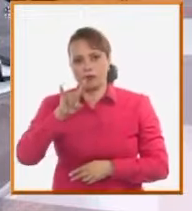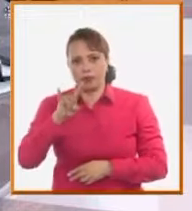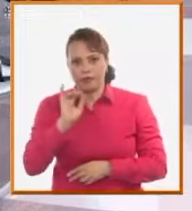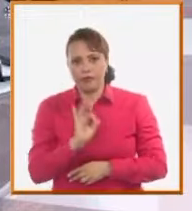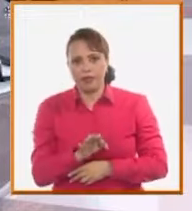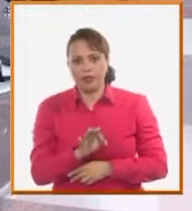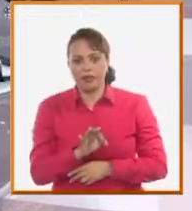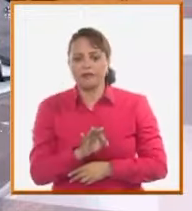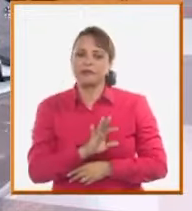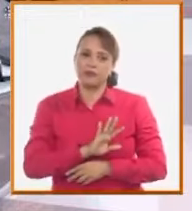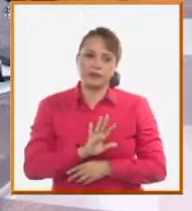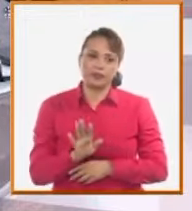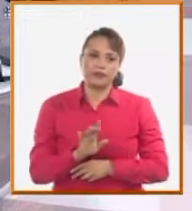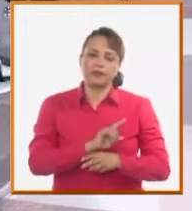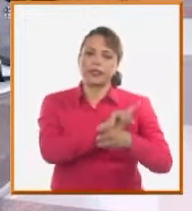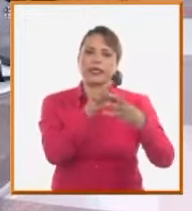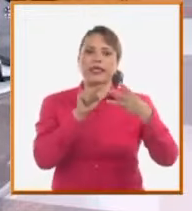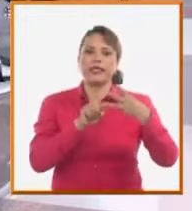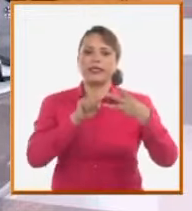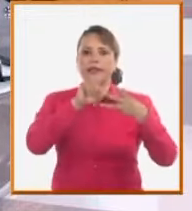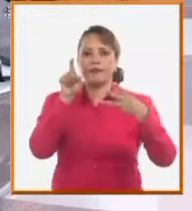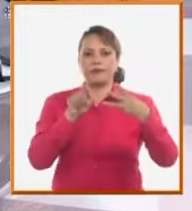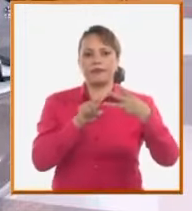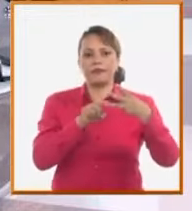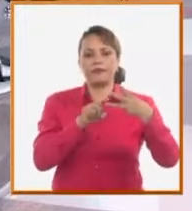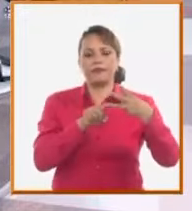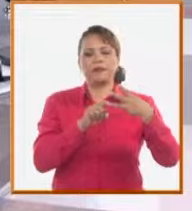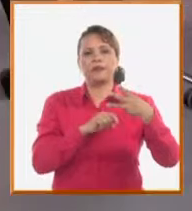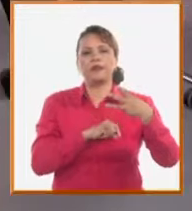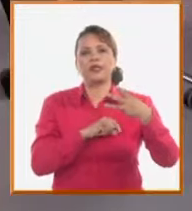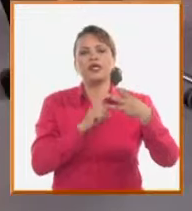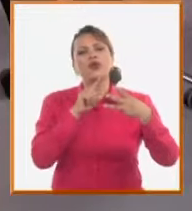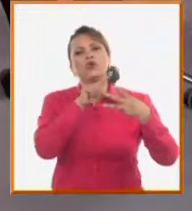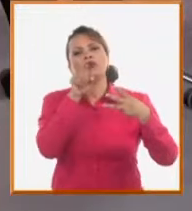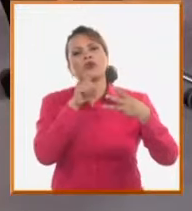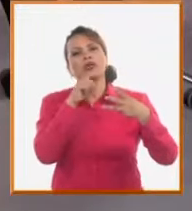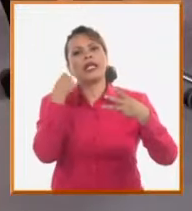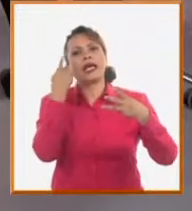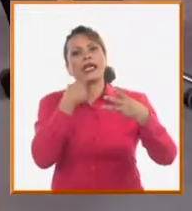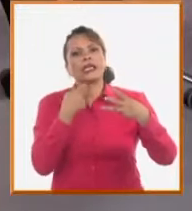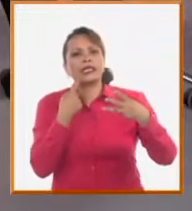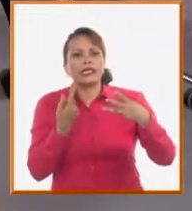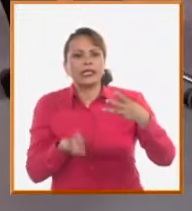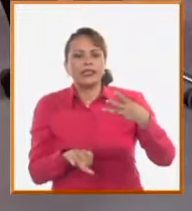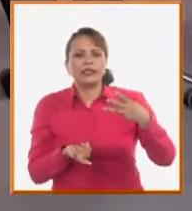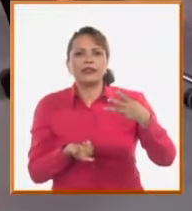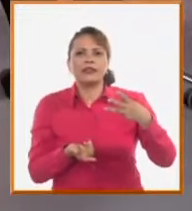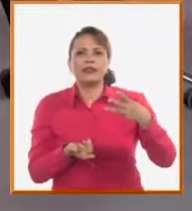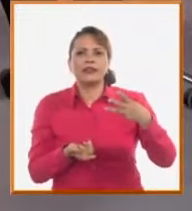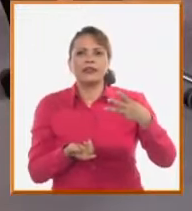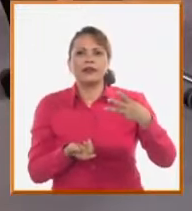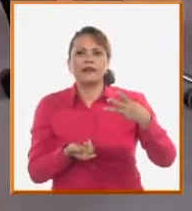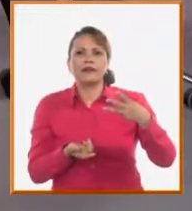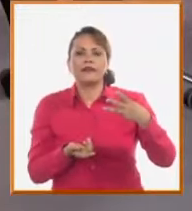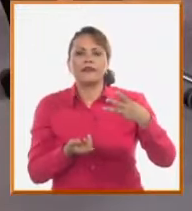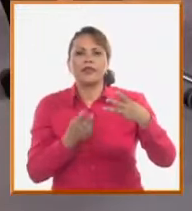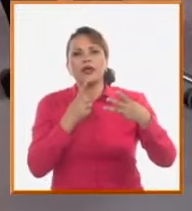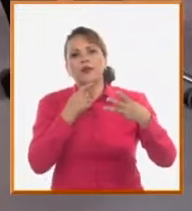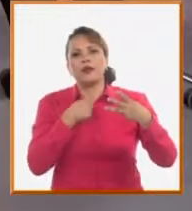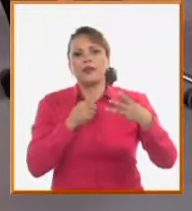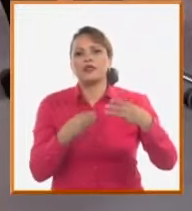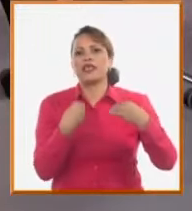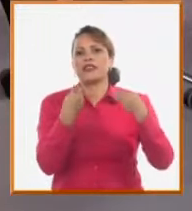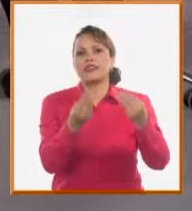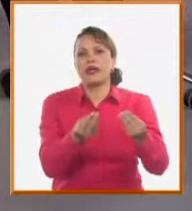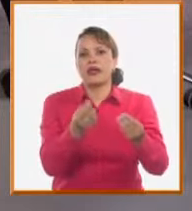2019. Tercera pregunta. Usted hablaba de las características, es decir, se le ofrece el carro a la